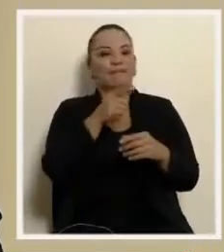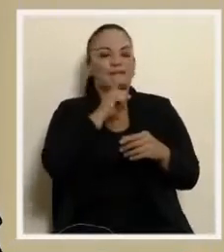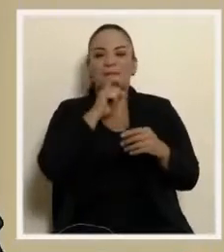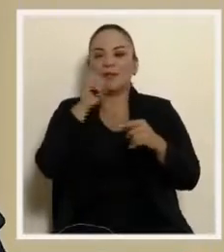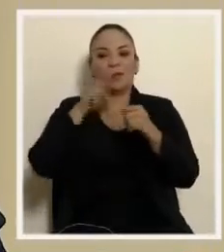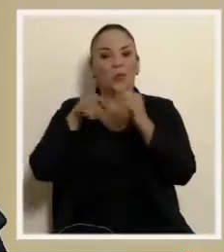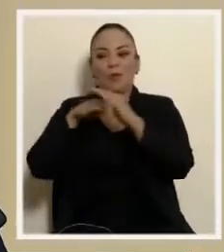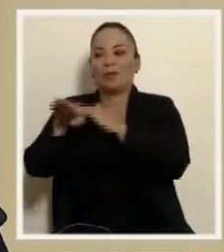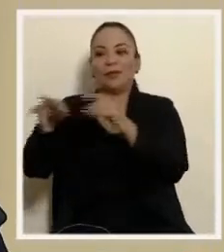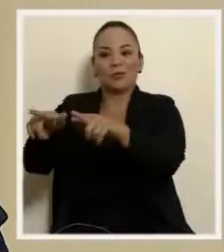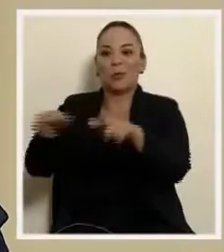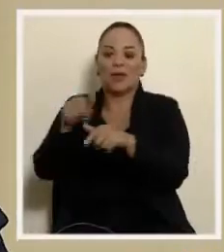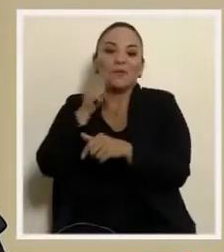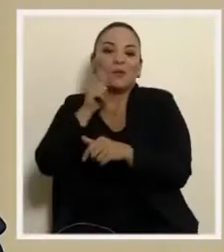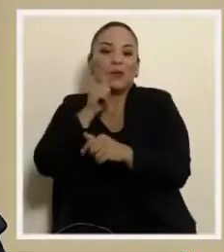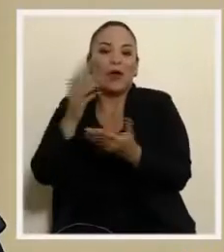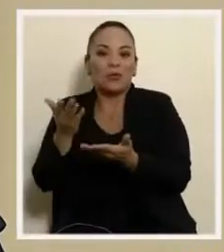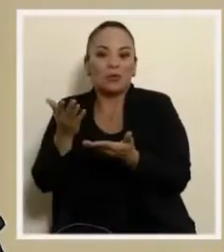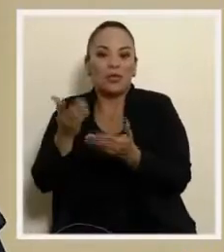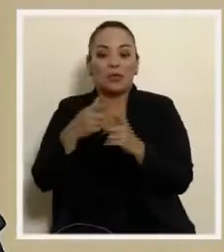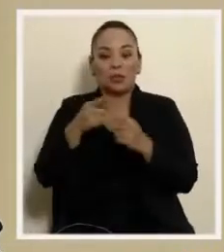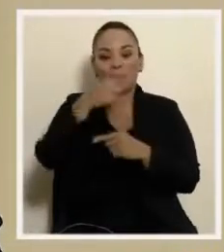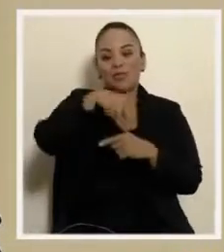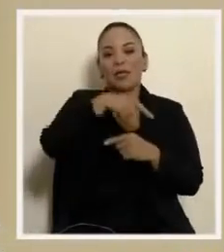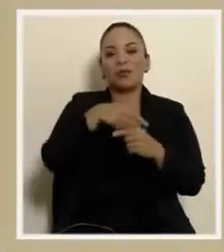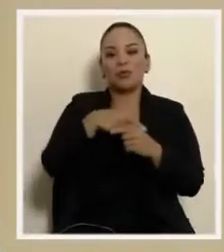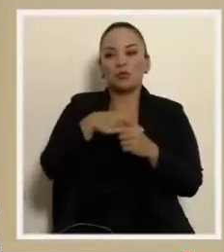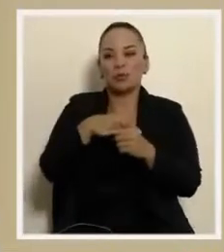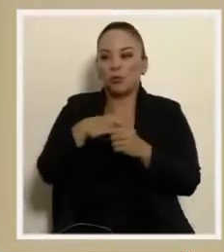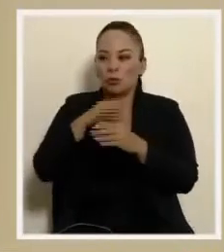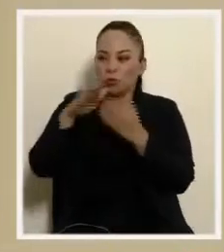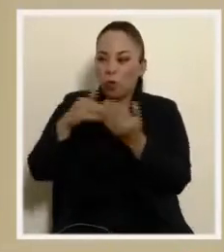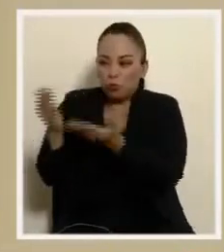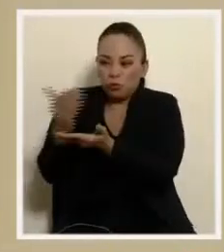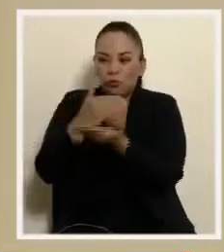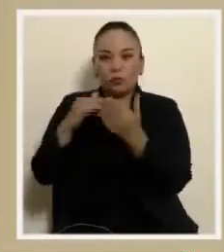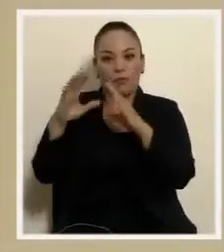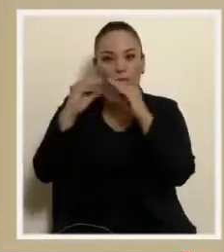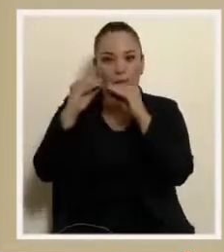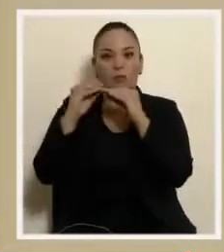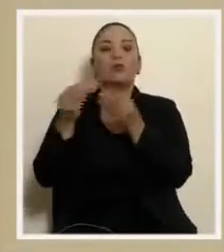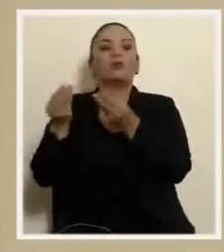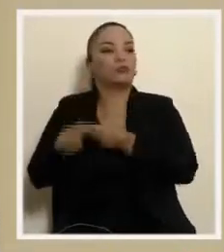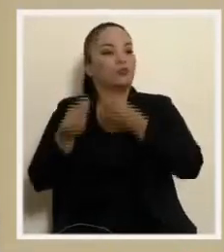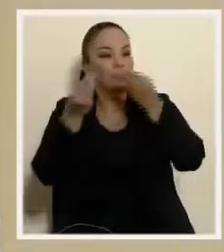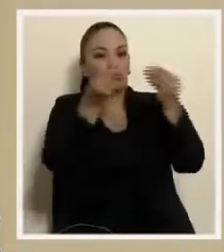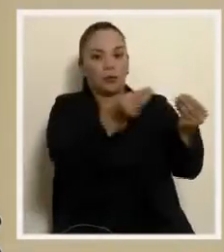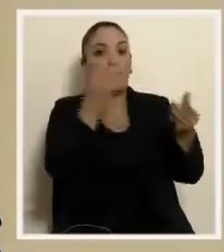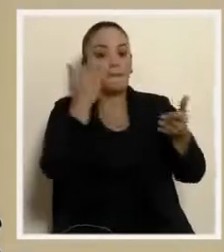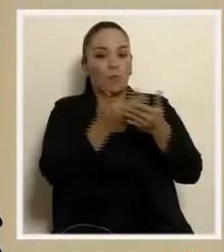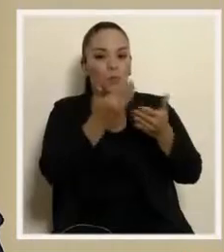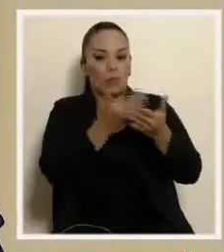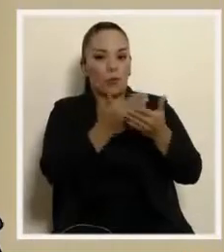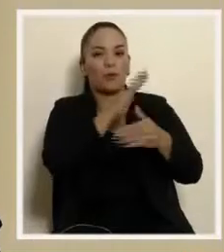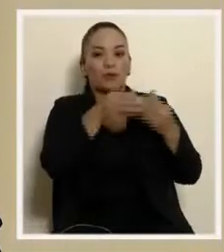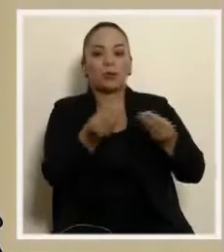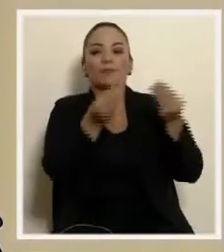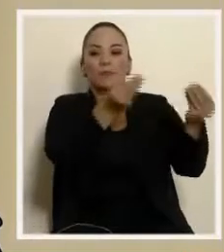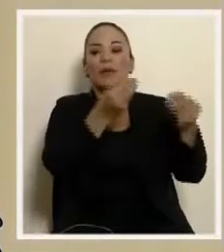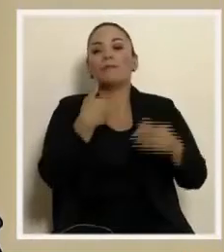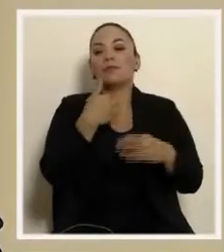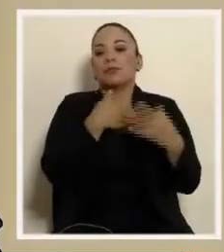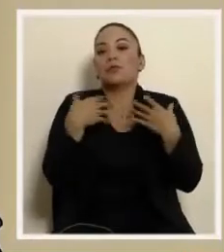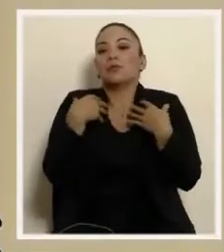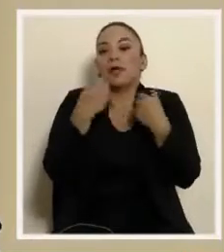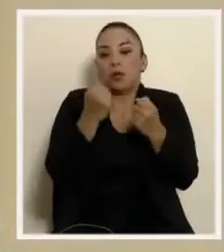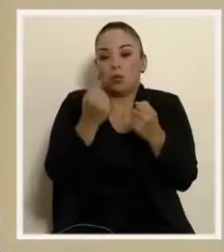sitios. Usualmente lo que hacen es documentar y trasladar la información con todas las pruebas pertinentes al Ministerio de